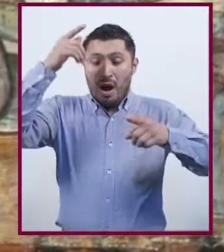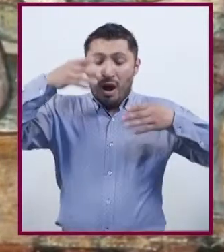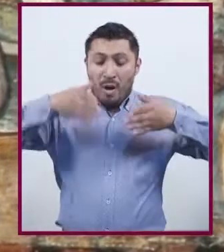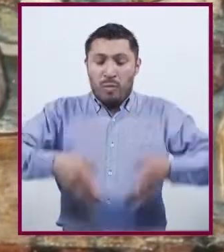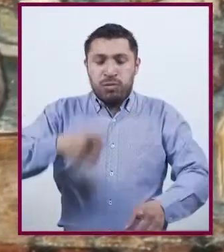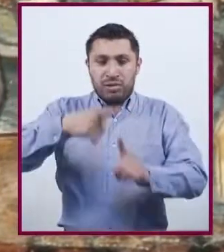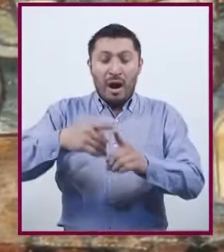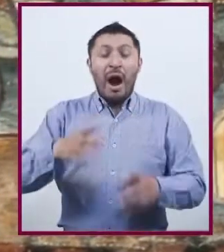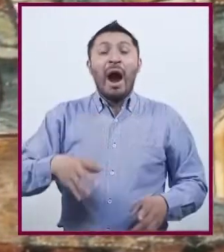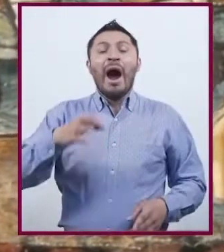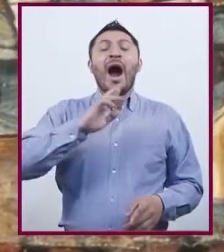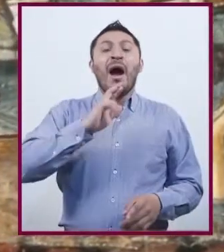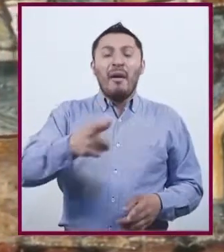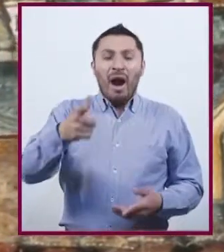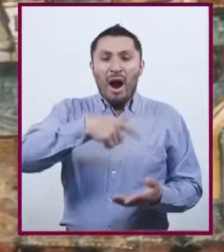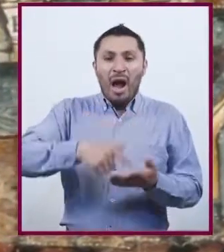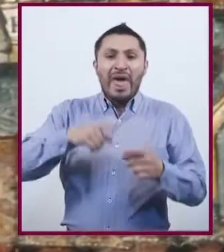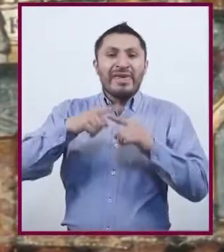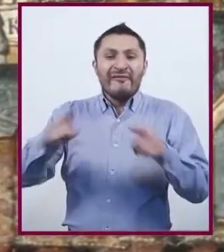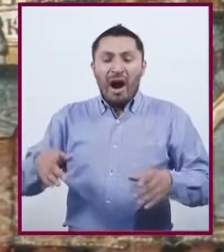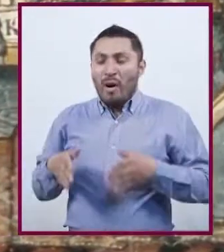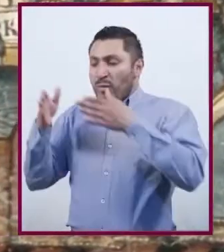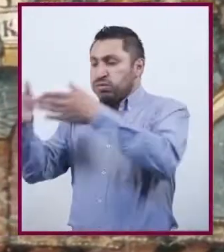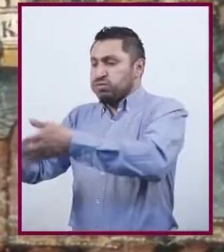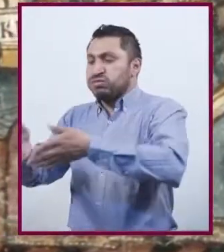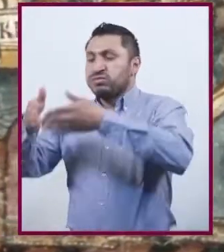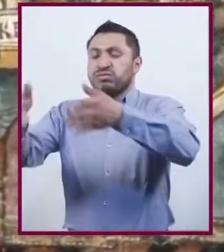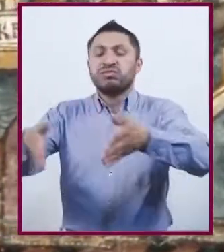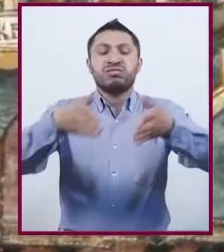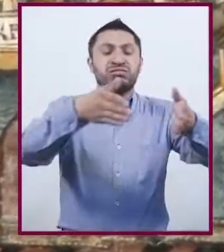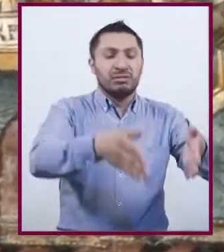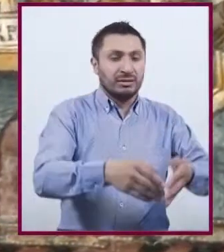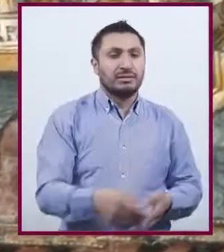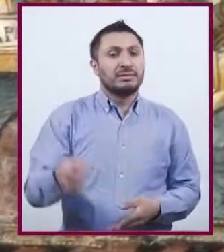las iglesias y se destinaron ciertos lugares para la sepultura.